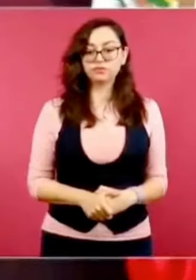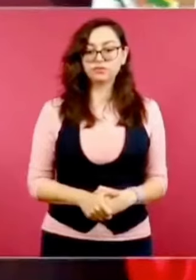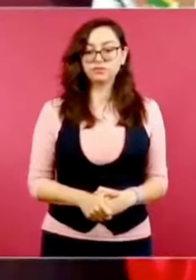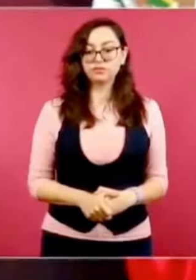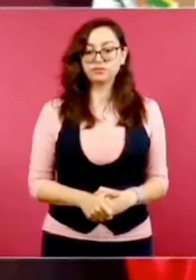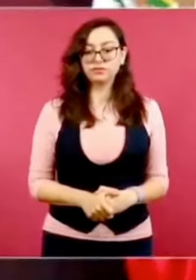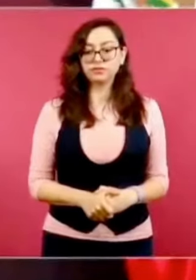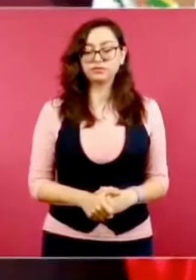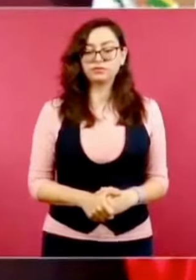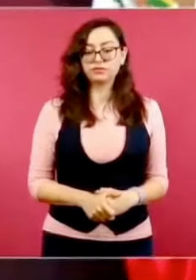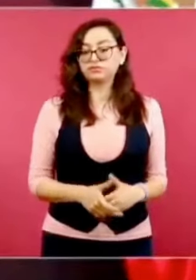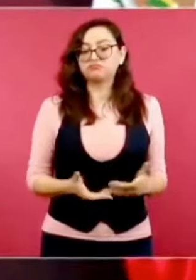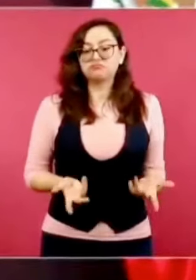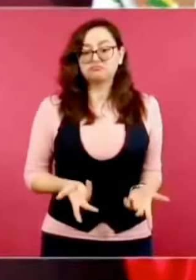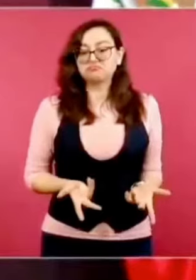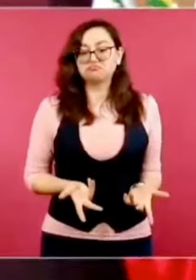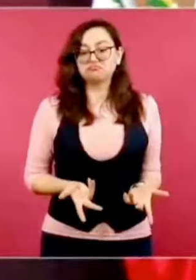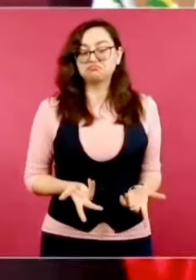Entonces,